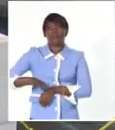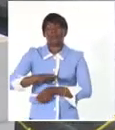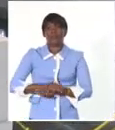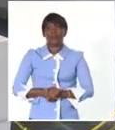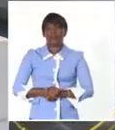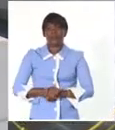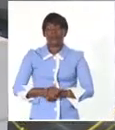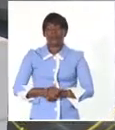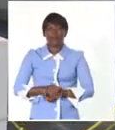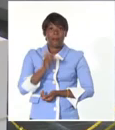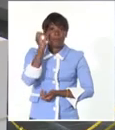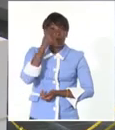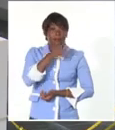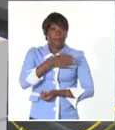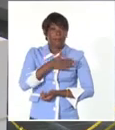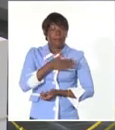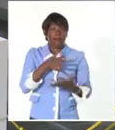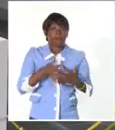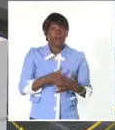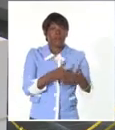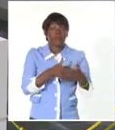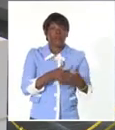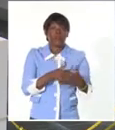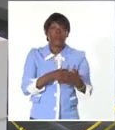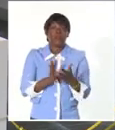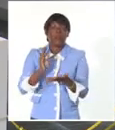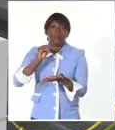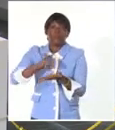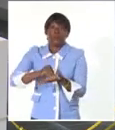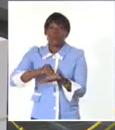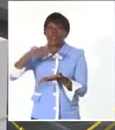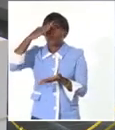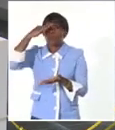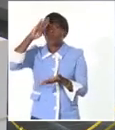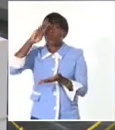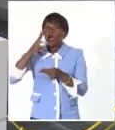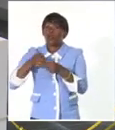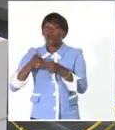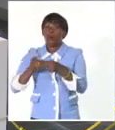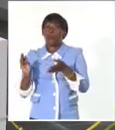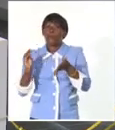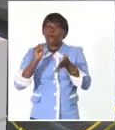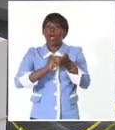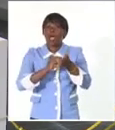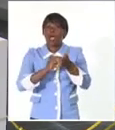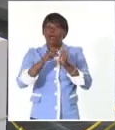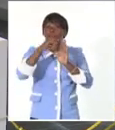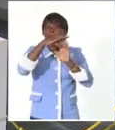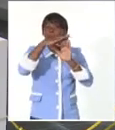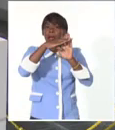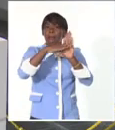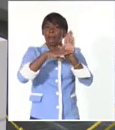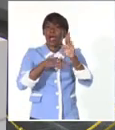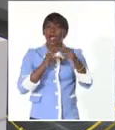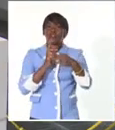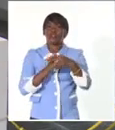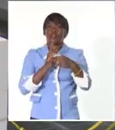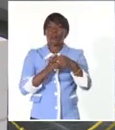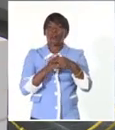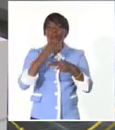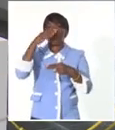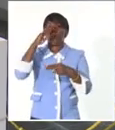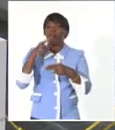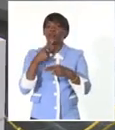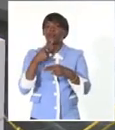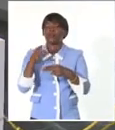países patrocinadores del terrorismo es un pretexto político, un pretexto para recrudecer las acciones coercitivas contra Cuba, desde el punto de